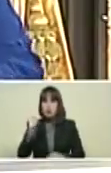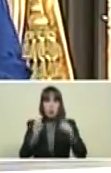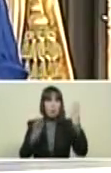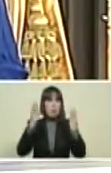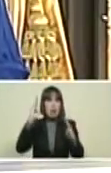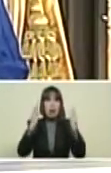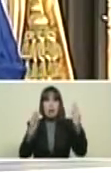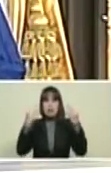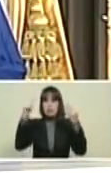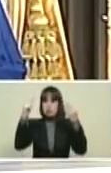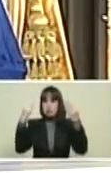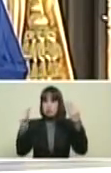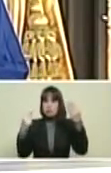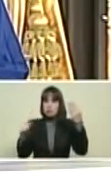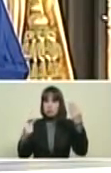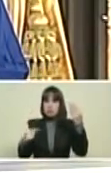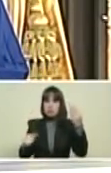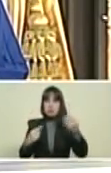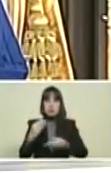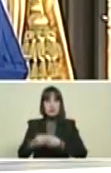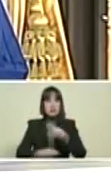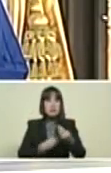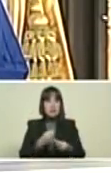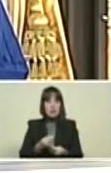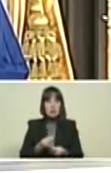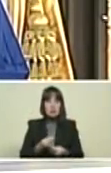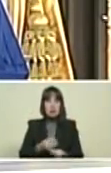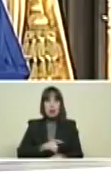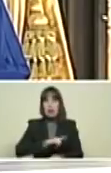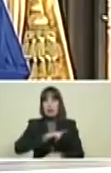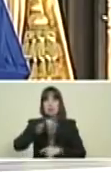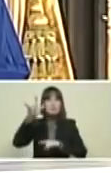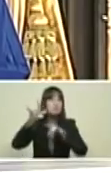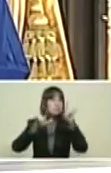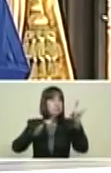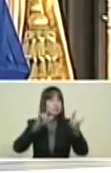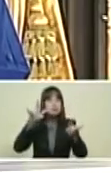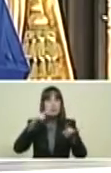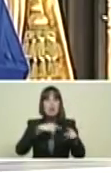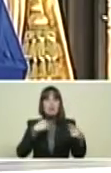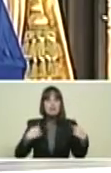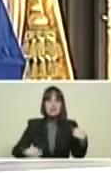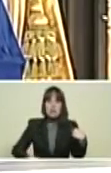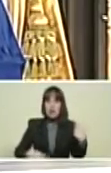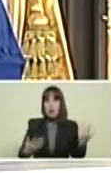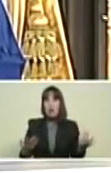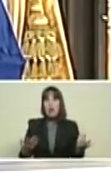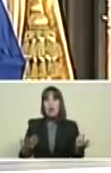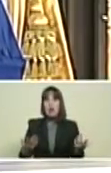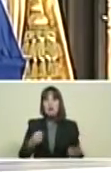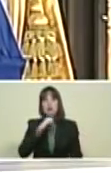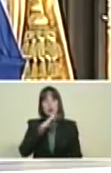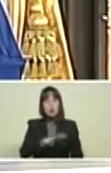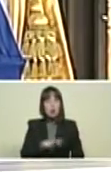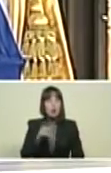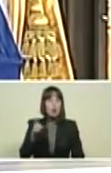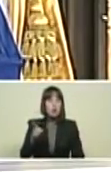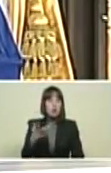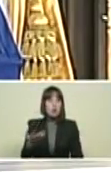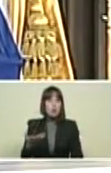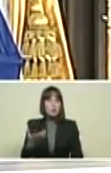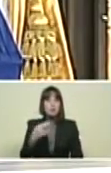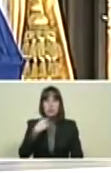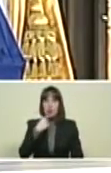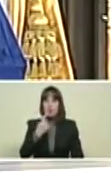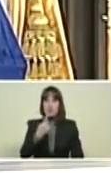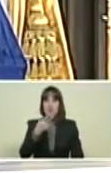detallado de todos los logros de esta gira histórica por China. ha sido, yo decía en una declaración,